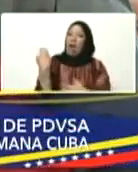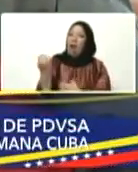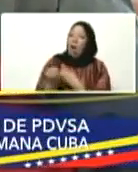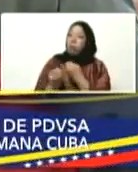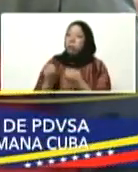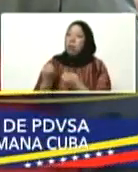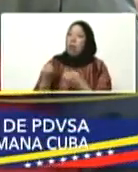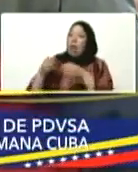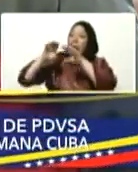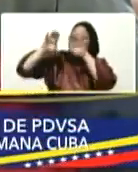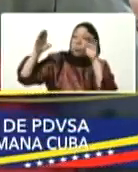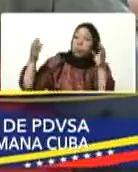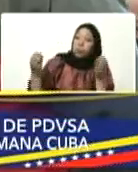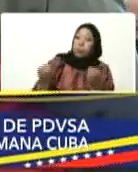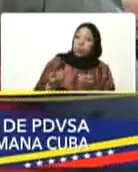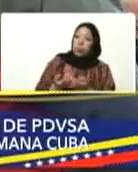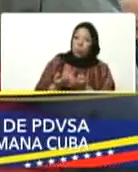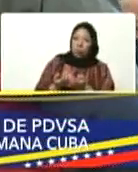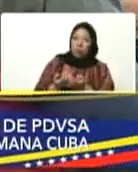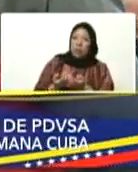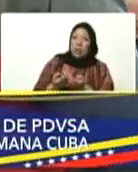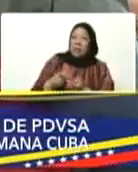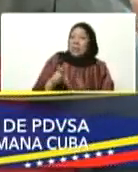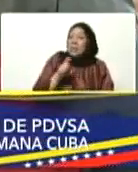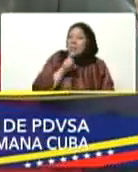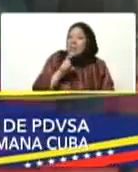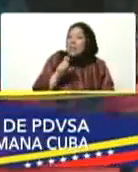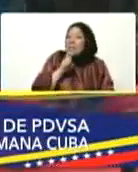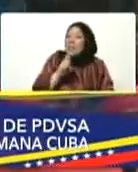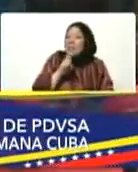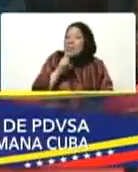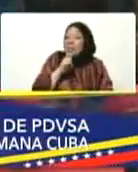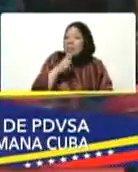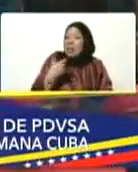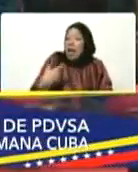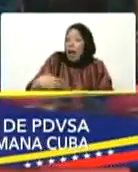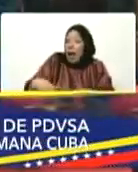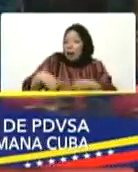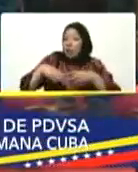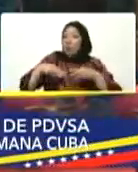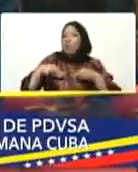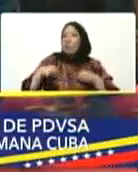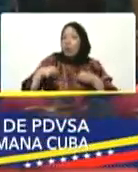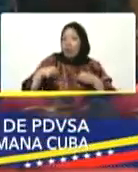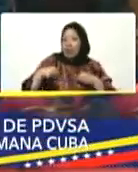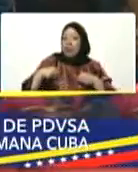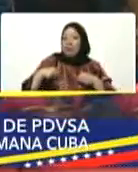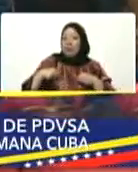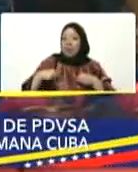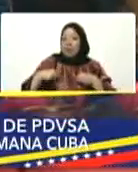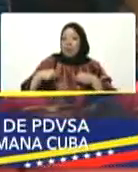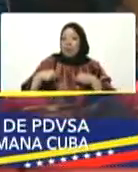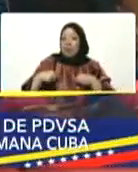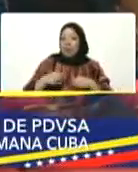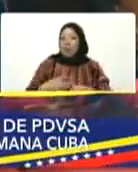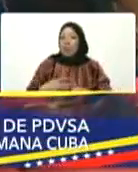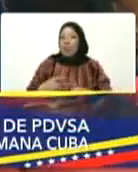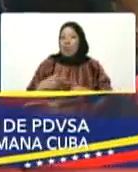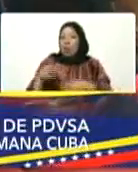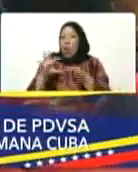el demostrar al mundo los desafíos que pueden asumir y vencer de manera